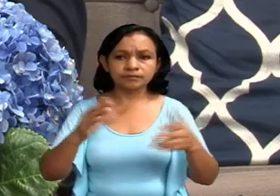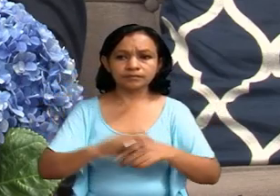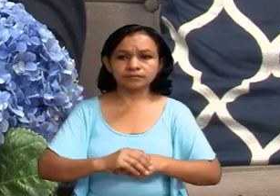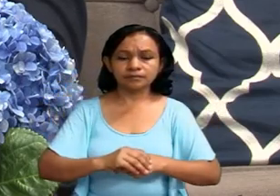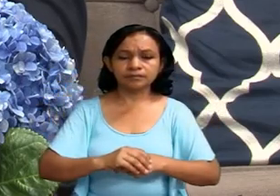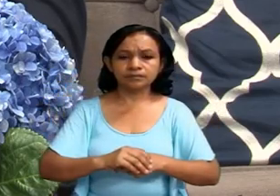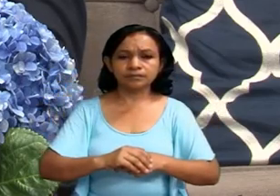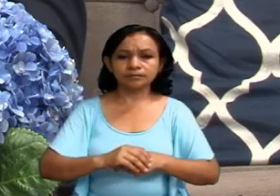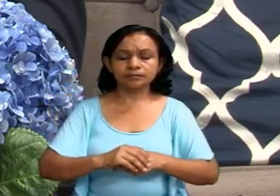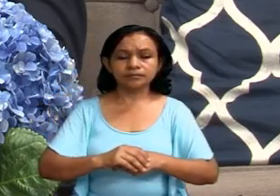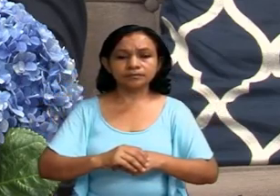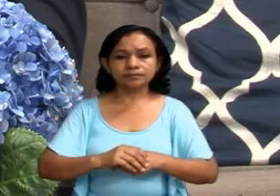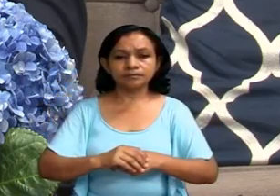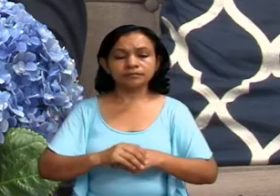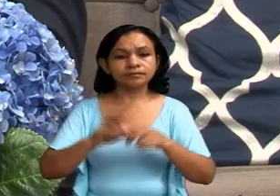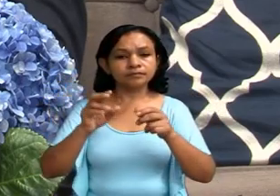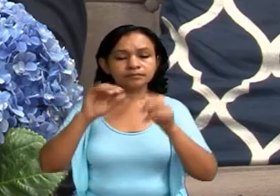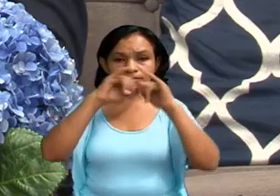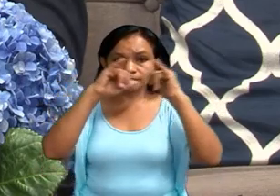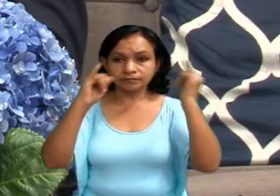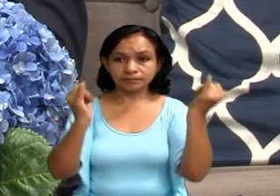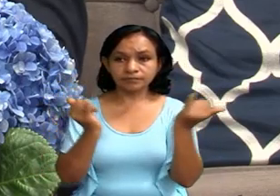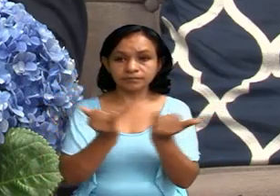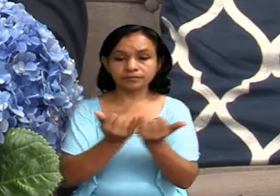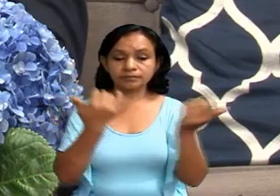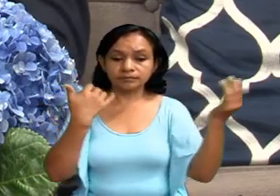Tenemos encuentros internacionales de